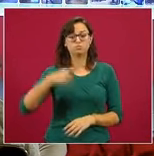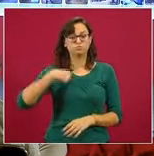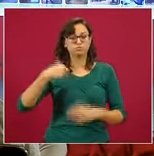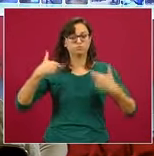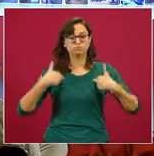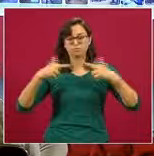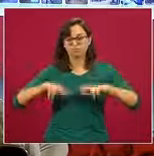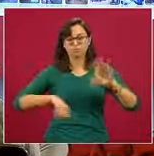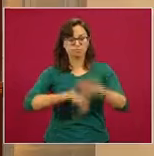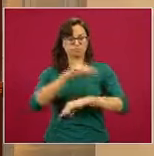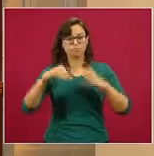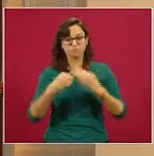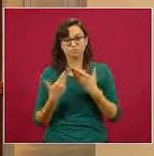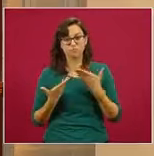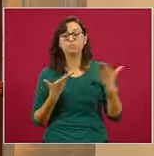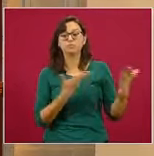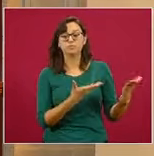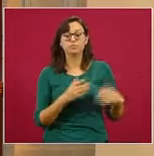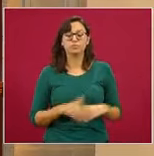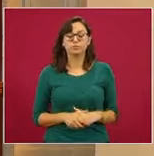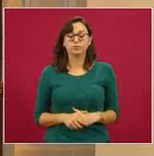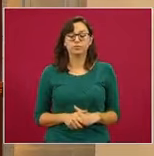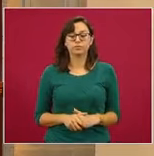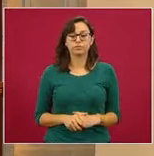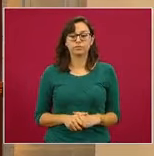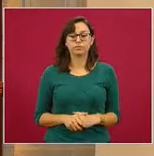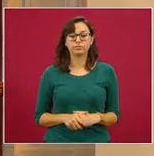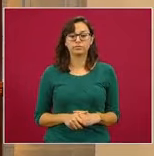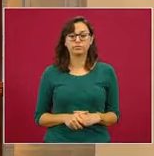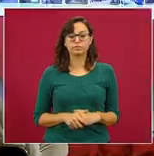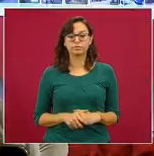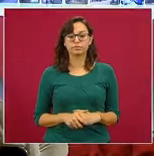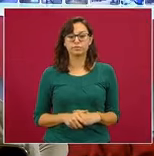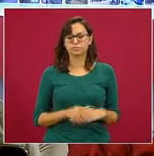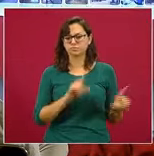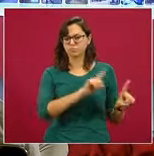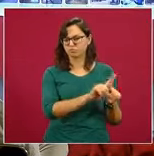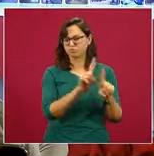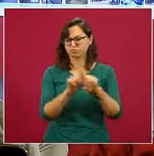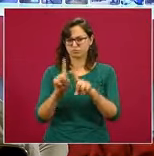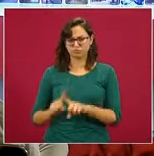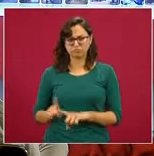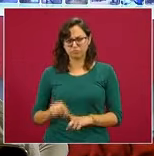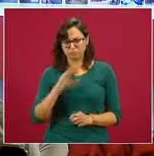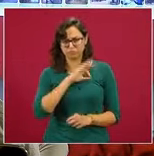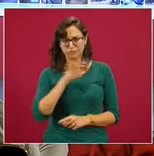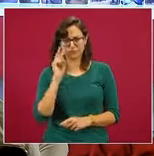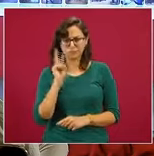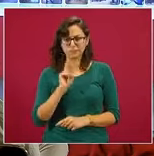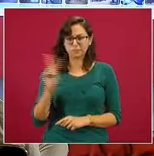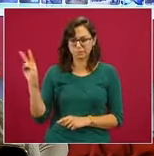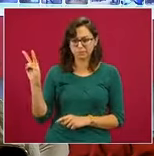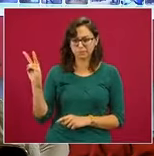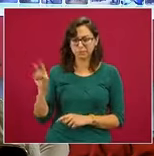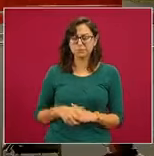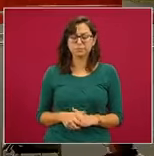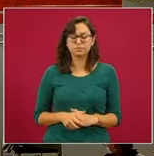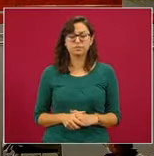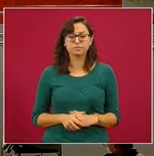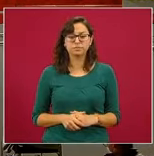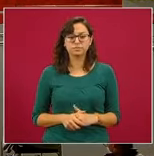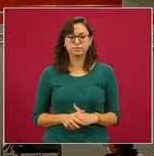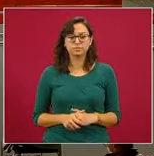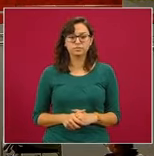ellos, el INMEGEN, el INER, Nutrición, la UNAM, el INS, nuestro bendito